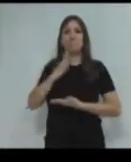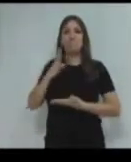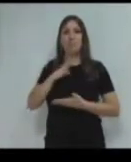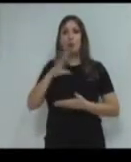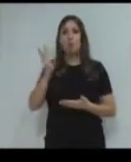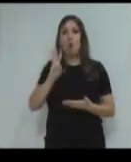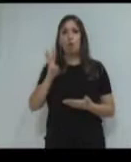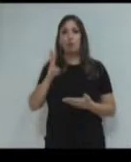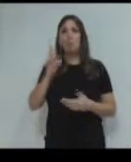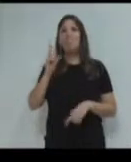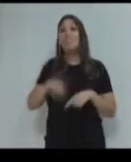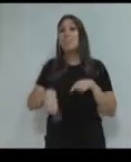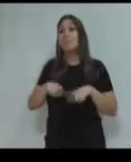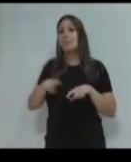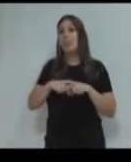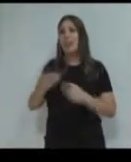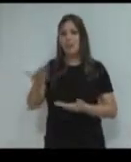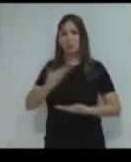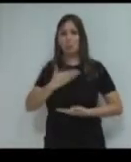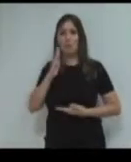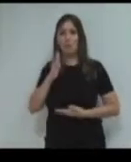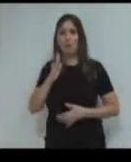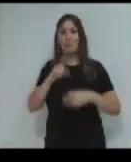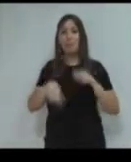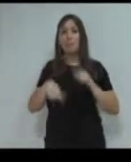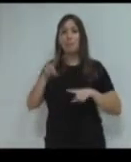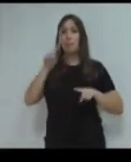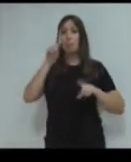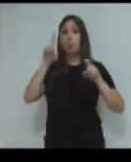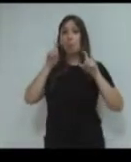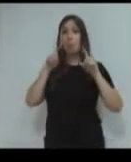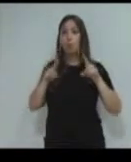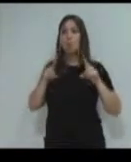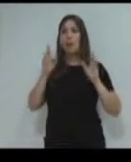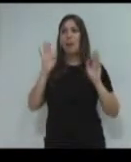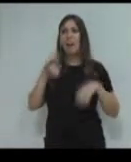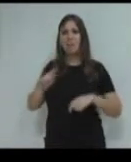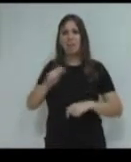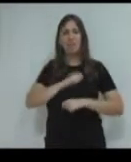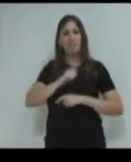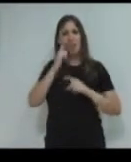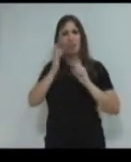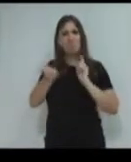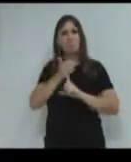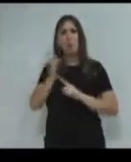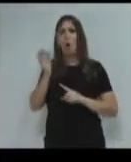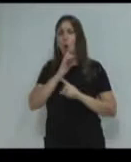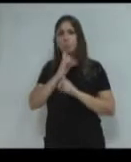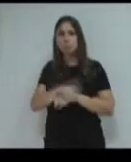las ayudas, si haces, cómo hagas la pregunta, llegas antes o no,